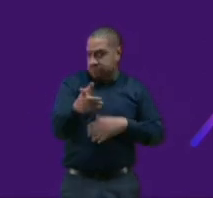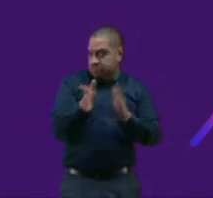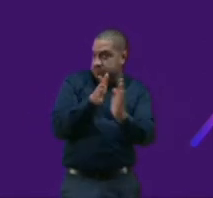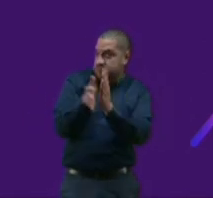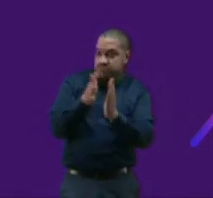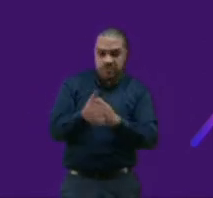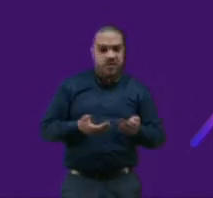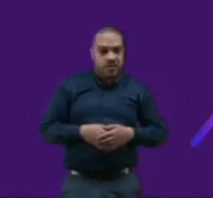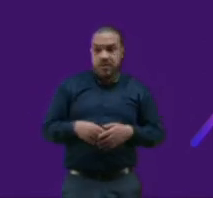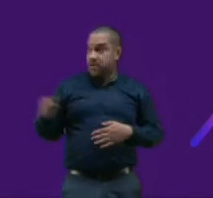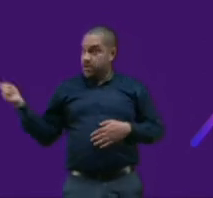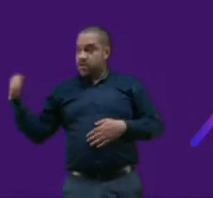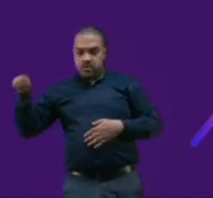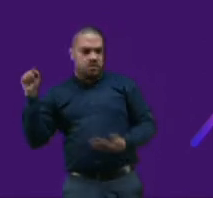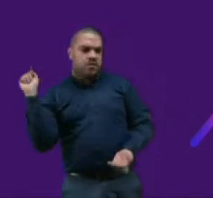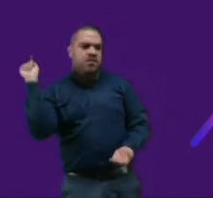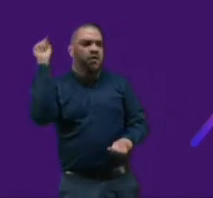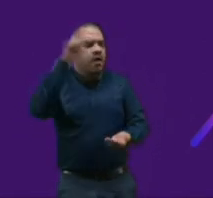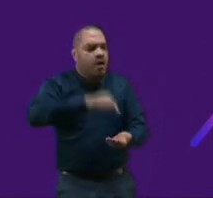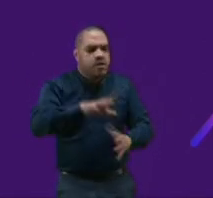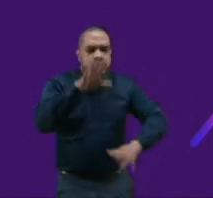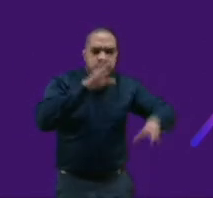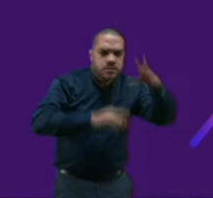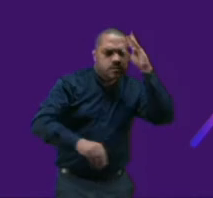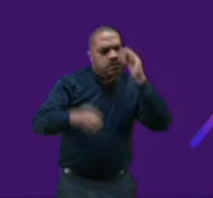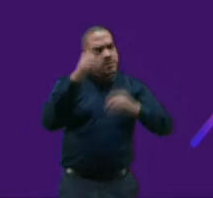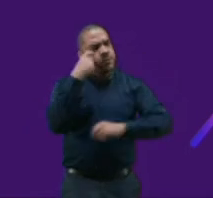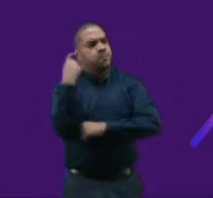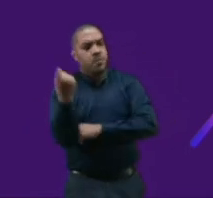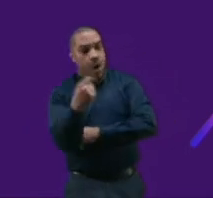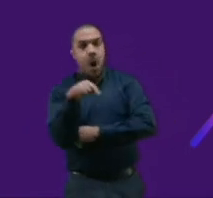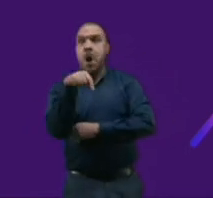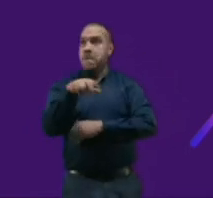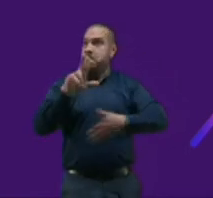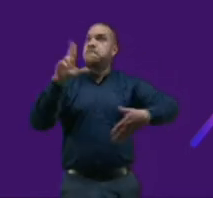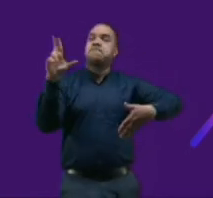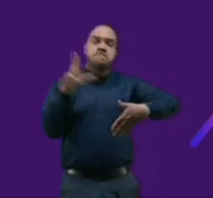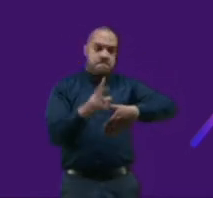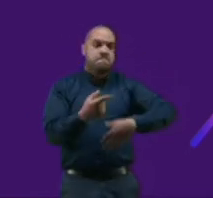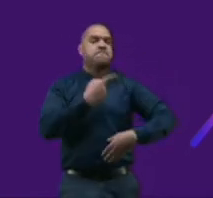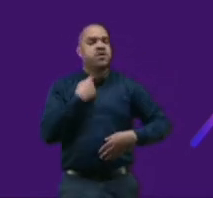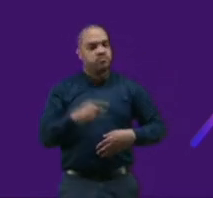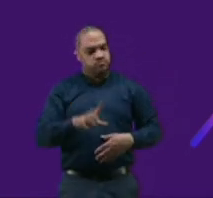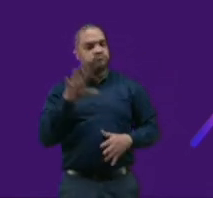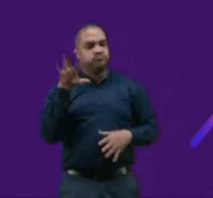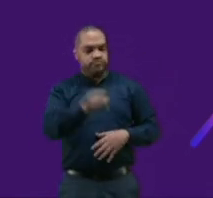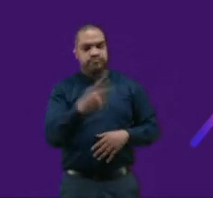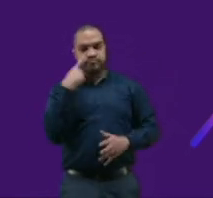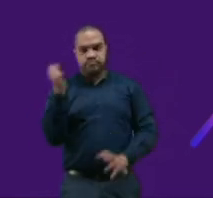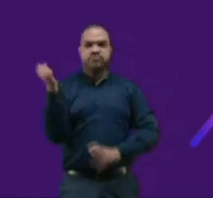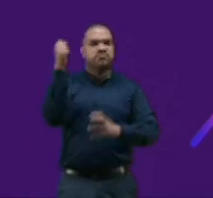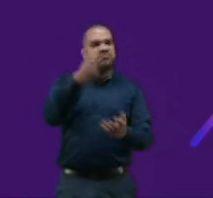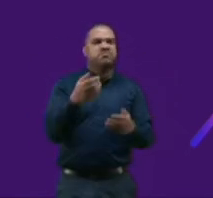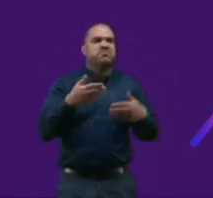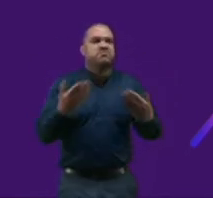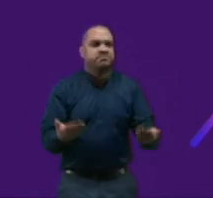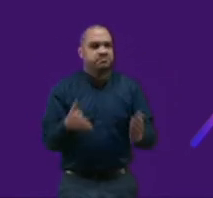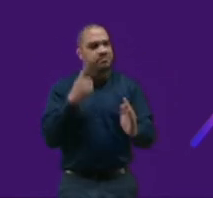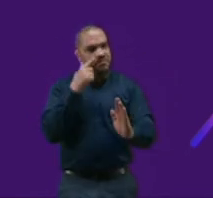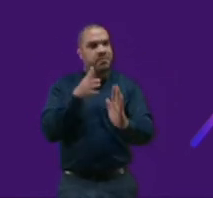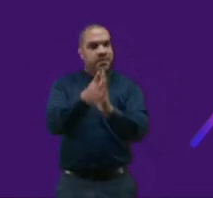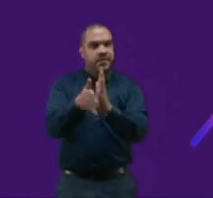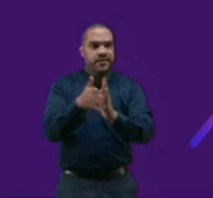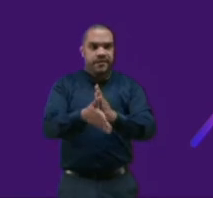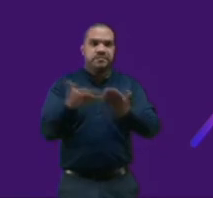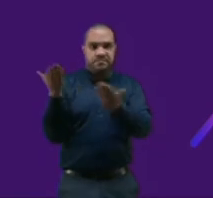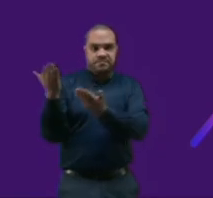aprenden conocen investigan y terminan poniendo capital empecemos con min cuéntanos cuál es su opinión sobre claro yo